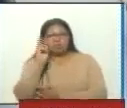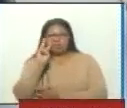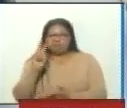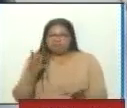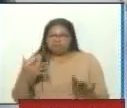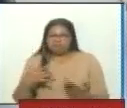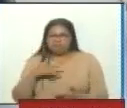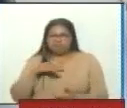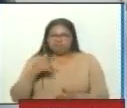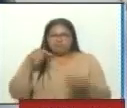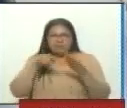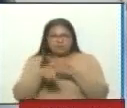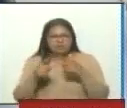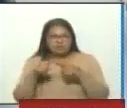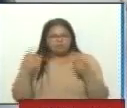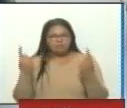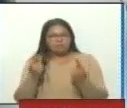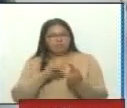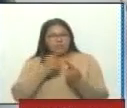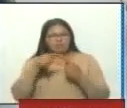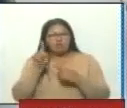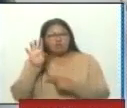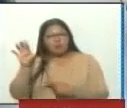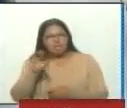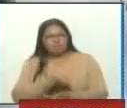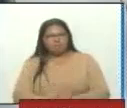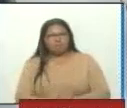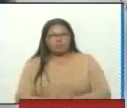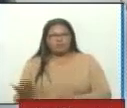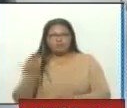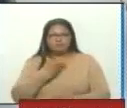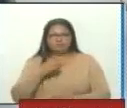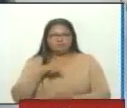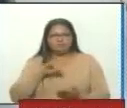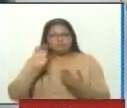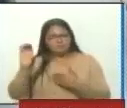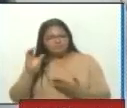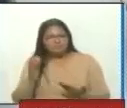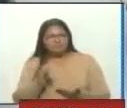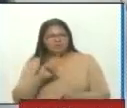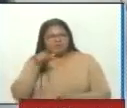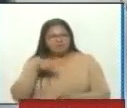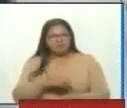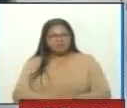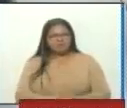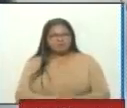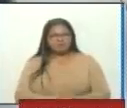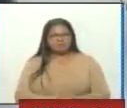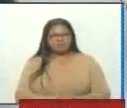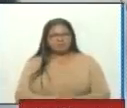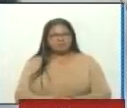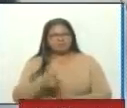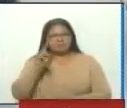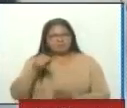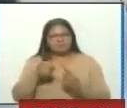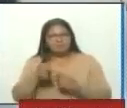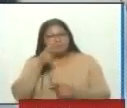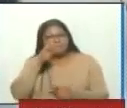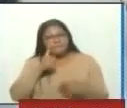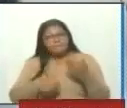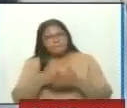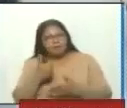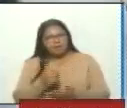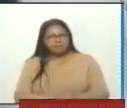una penetración de las ondas hercianas. Y eso atenta contra nuestra soberanía. Por supuesto. Entonces debe haber allí más vigilancia. Debe haber